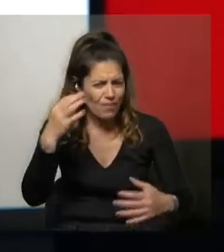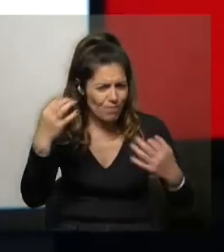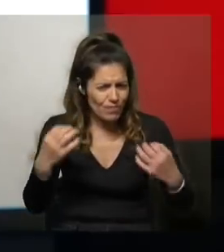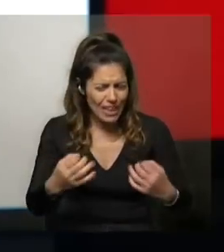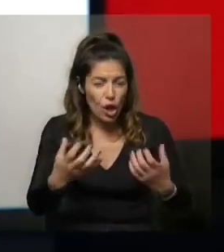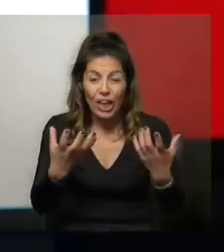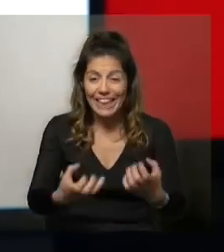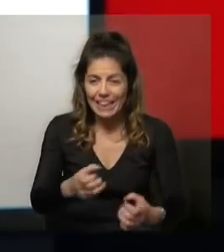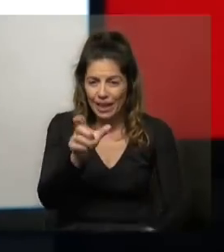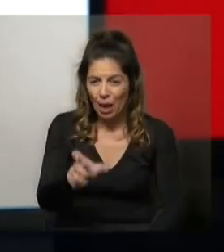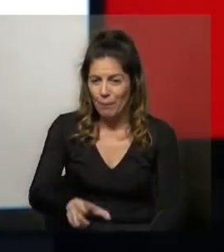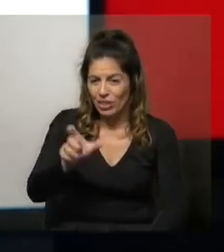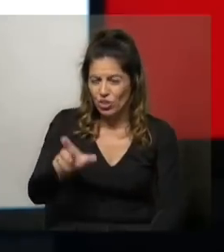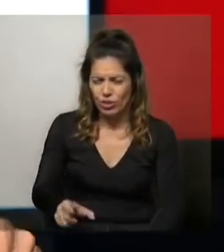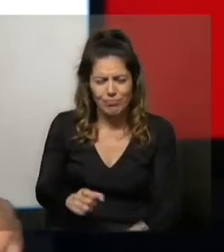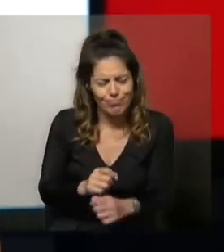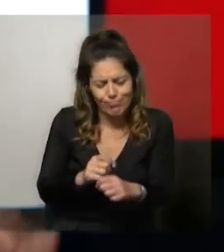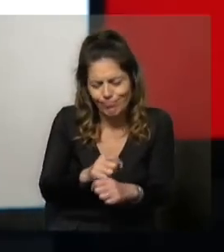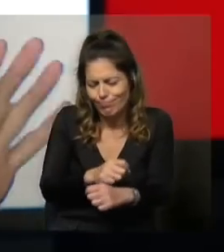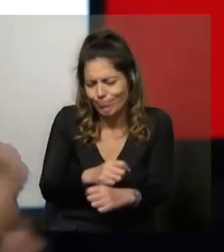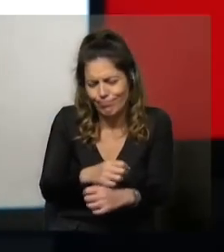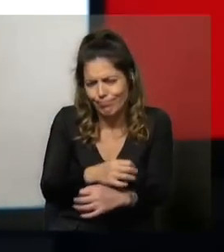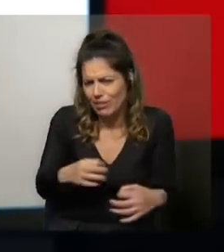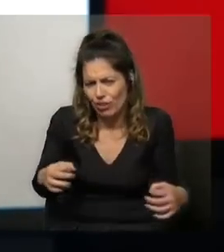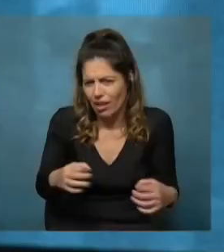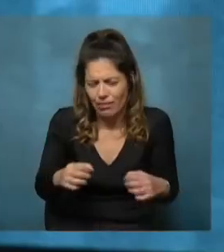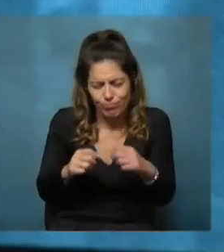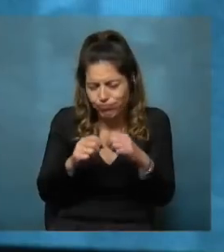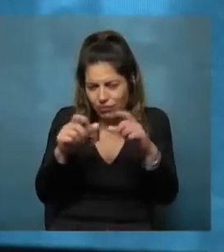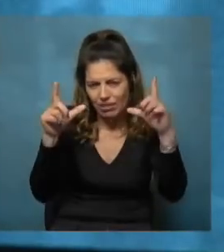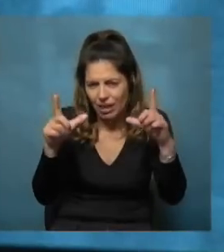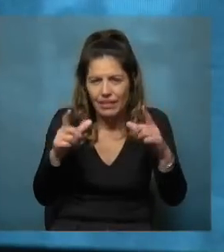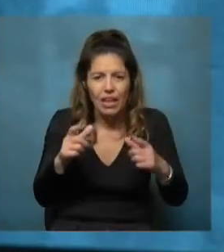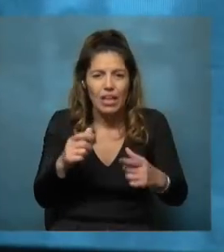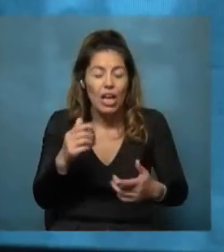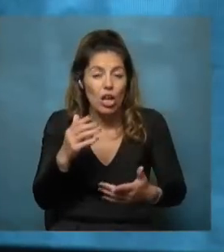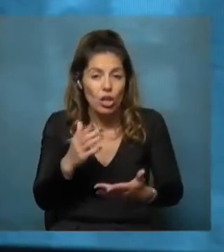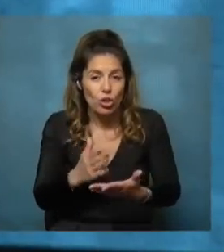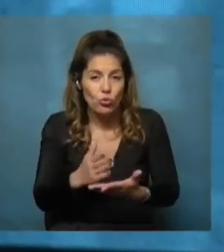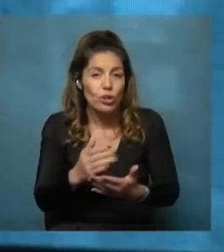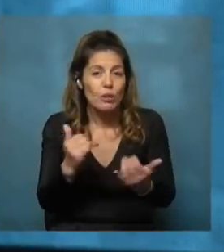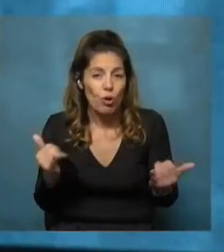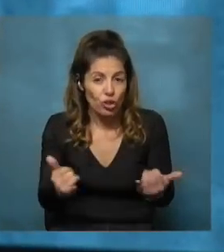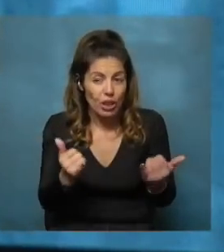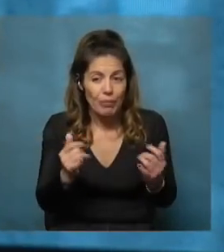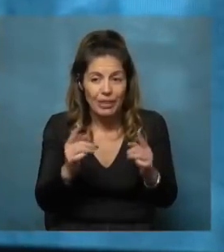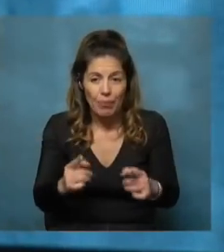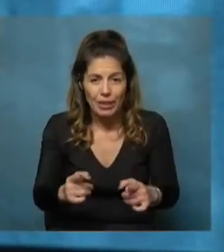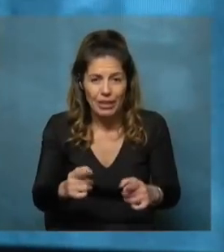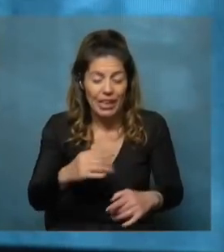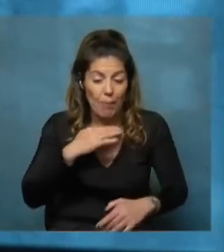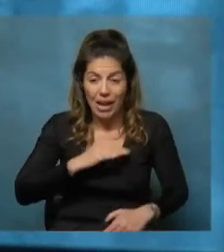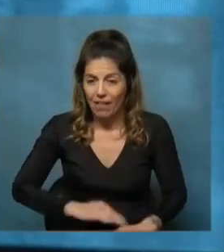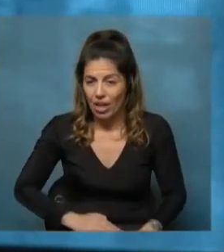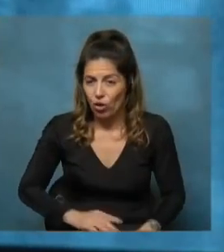del público que es impresionante Omar Varela no hubo otro como tú son los últimos tiempos sí para abajo ya no